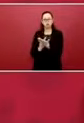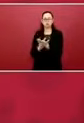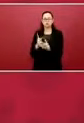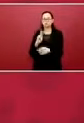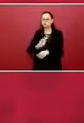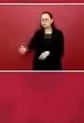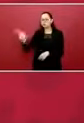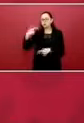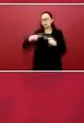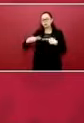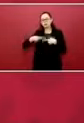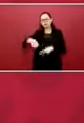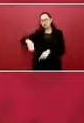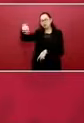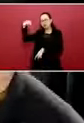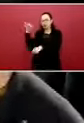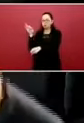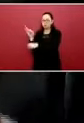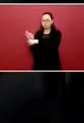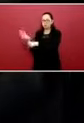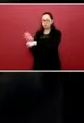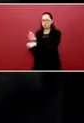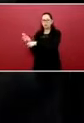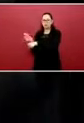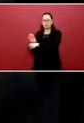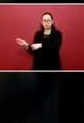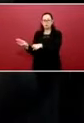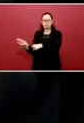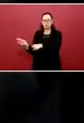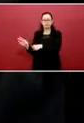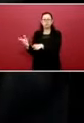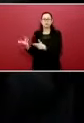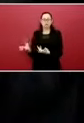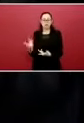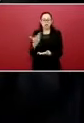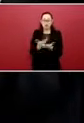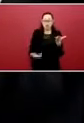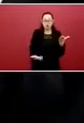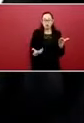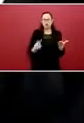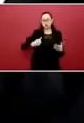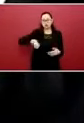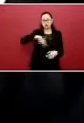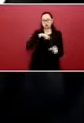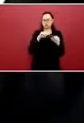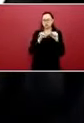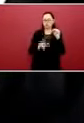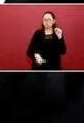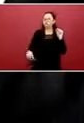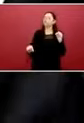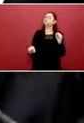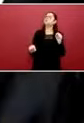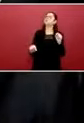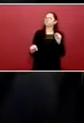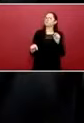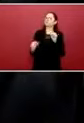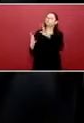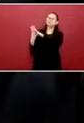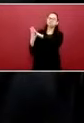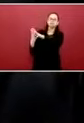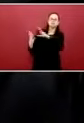de bienestar. Nosotros tenemos eso como modelo a